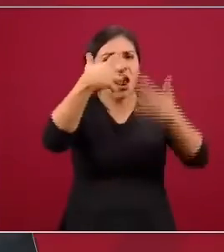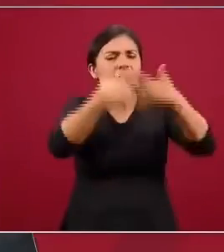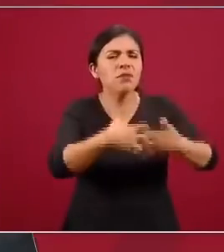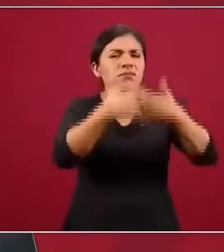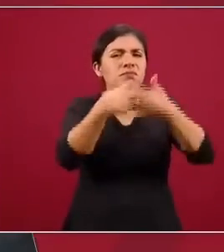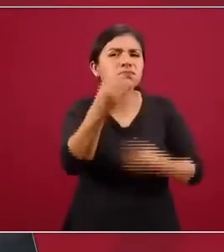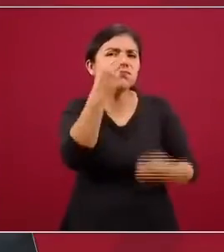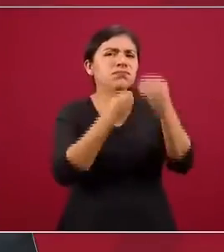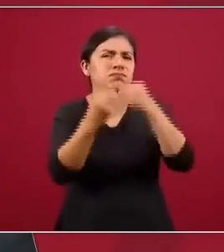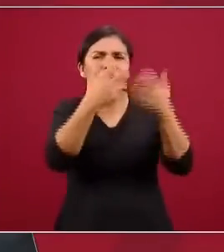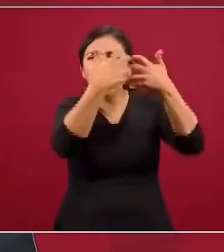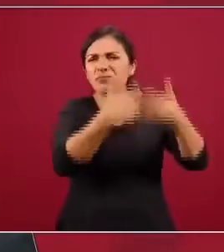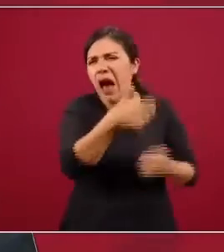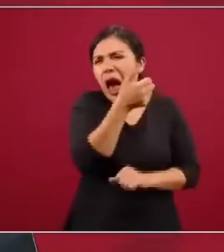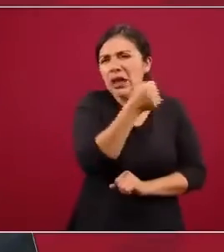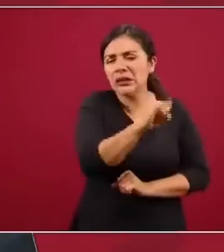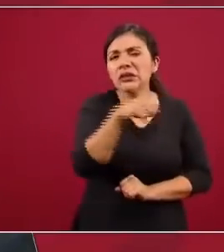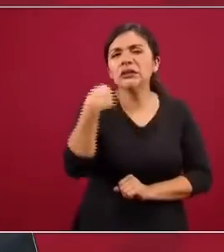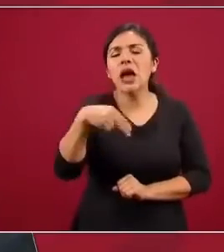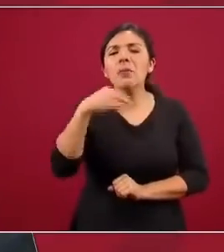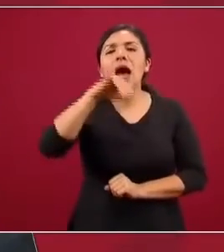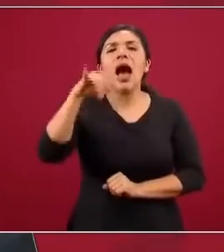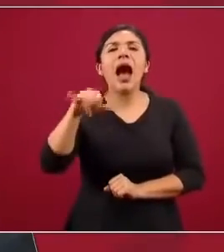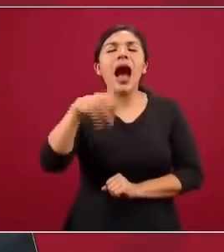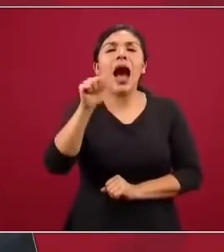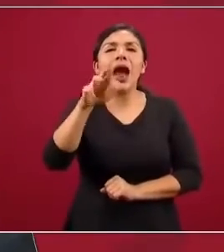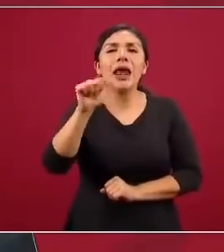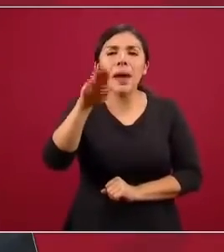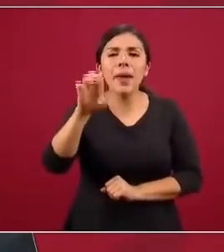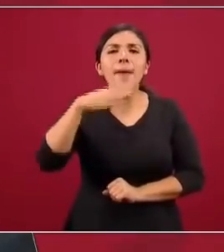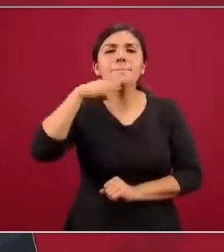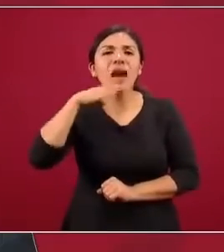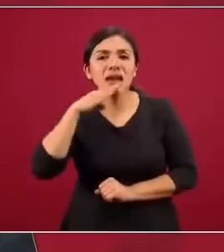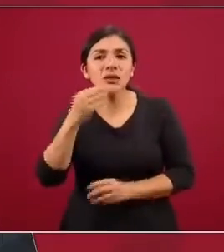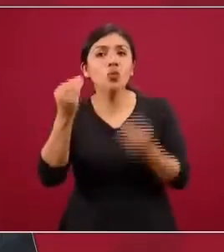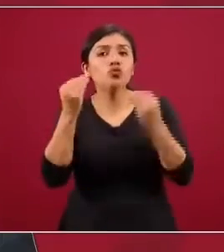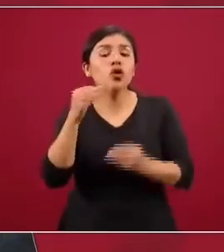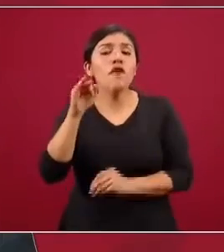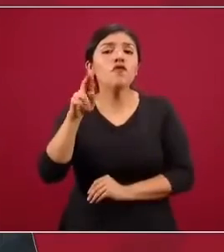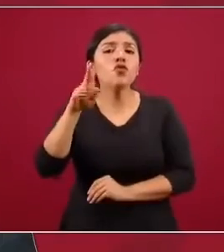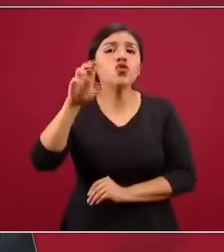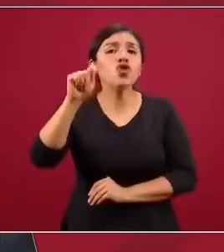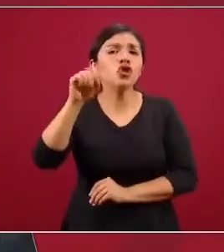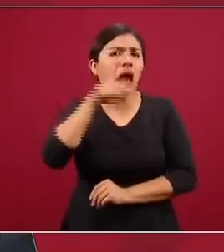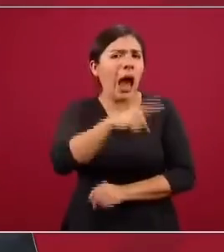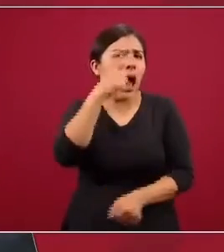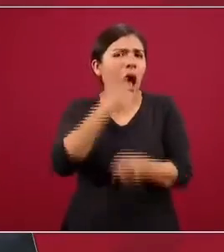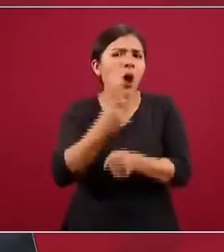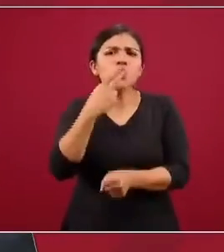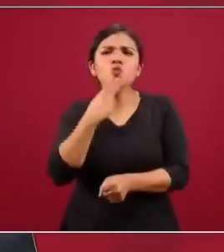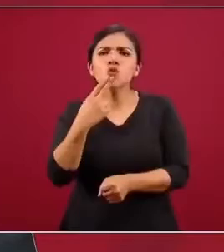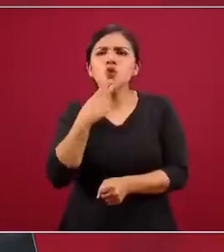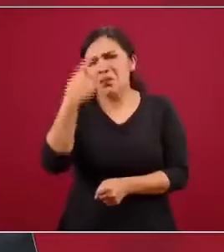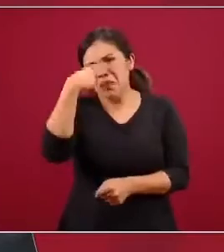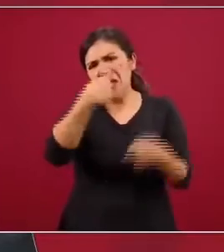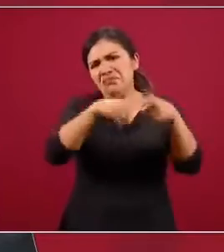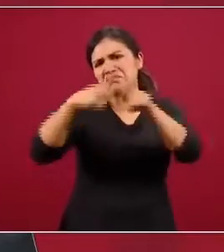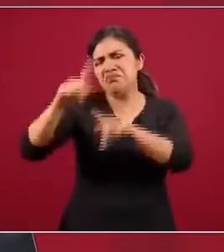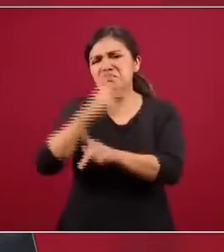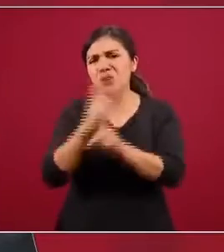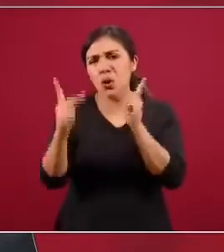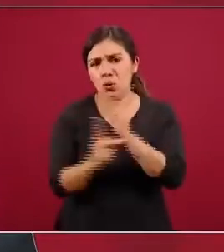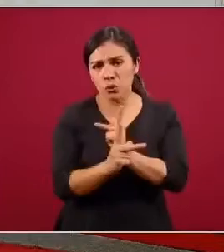de alimentos procesados, que es el jarabe de maíz alto en fructosa, que se utiliza para muchísimos